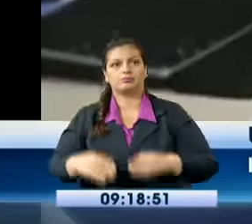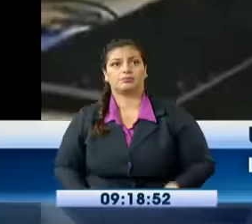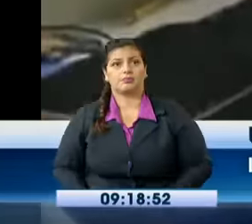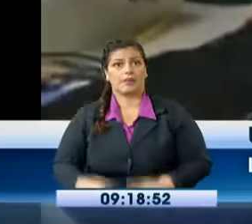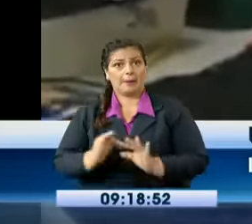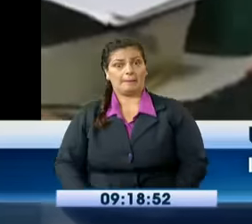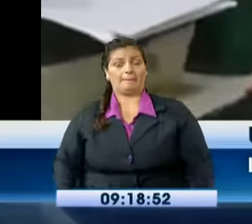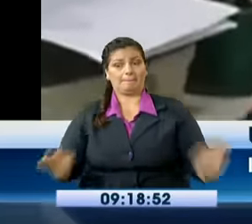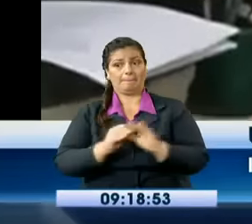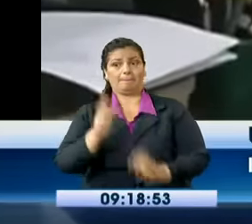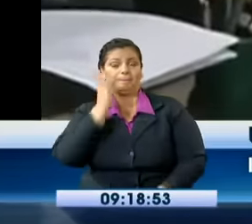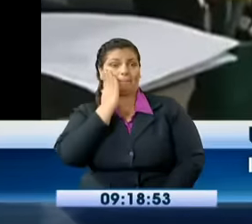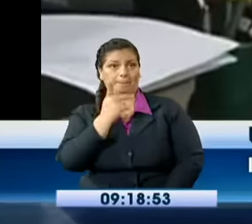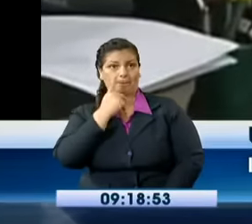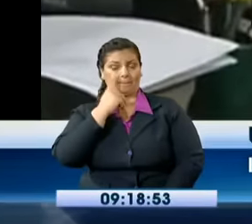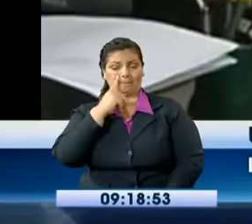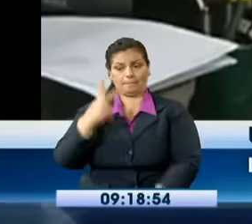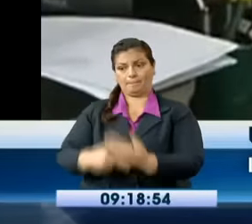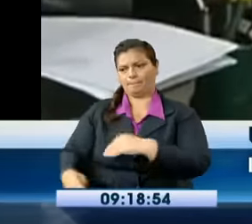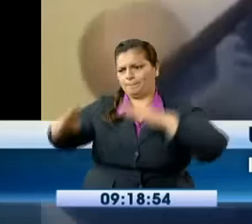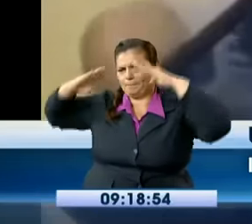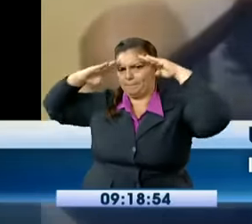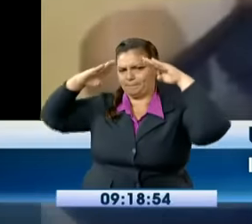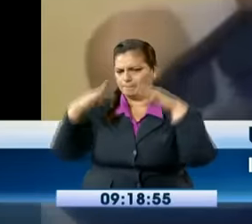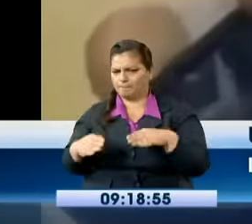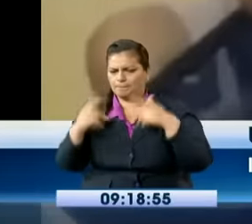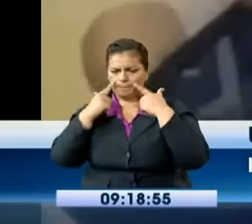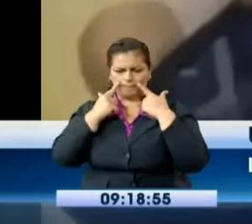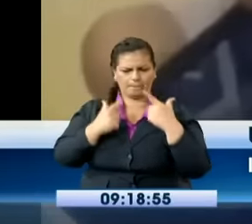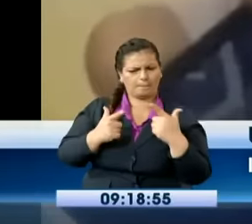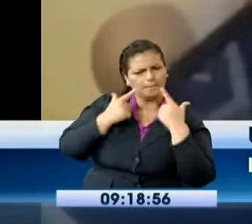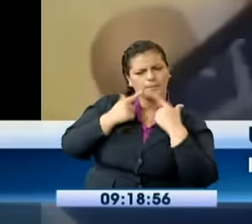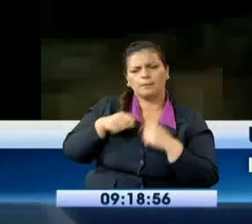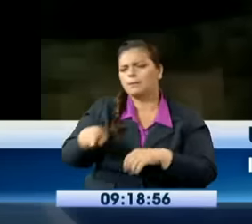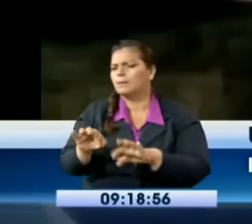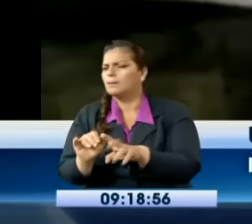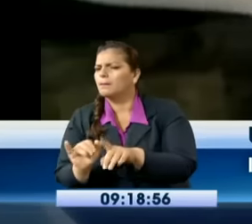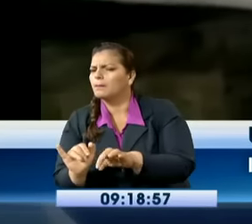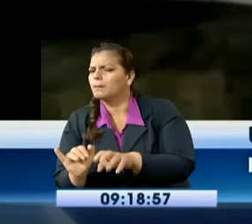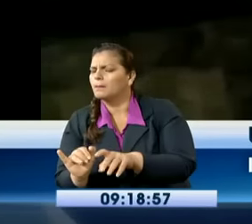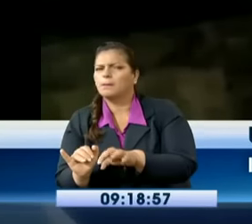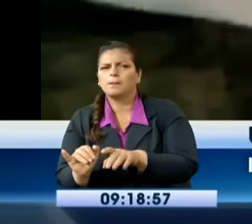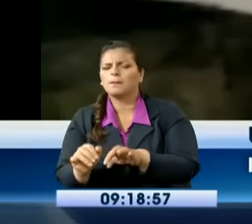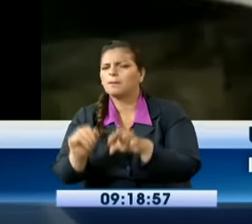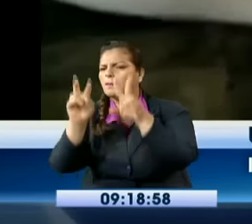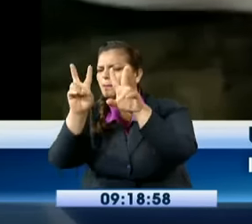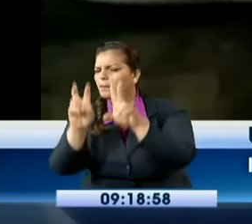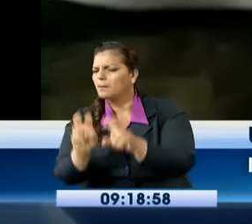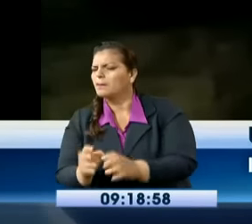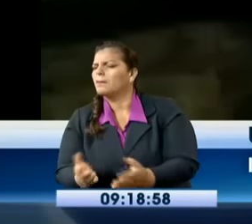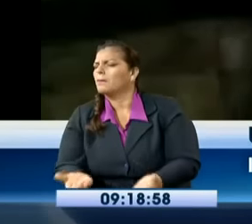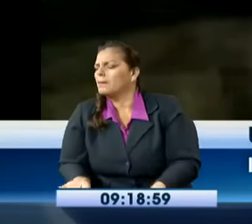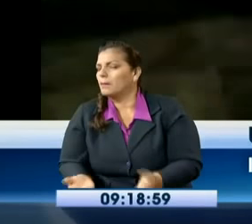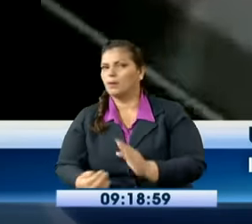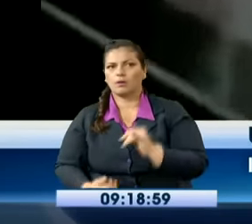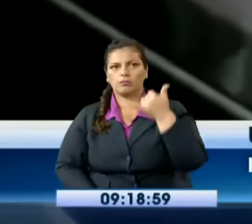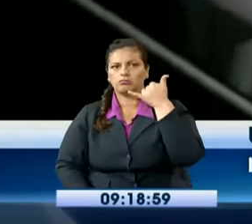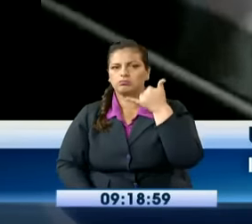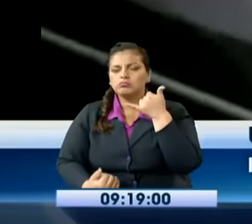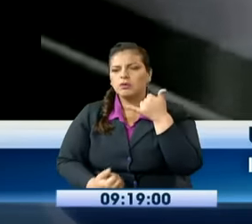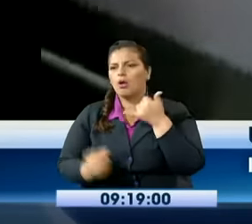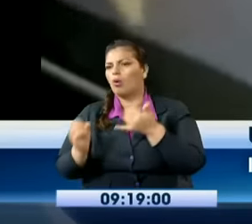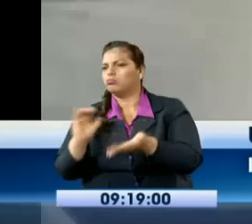muy pendientes de sus hijos, verificar el uso positivo e instructivo de todas estas herramientas